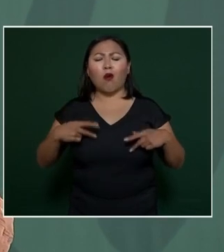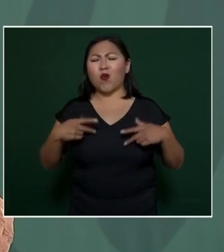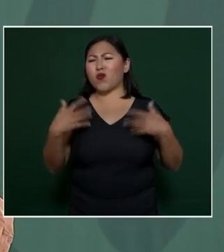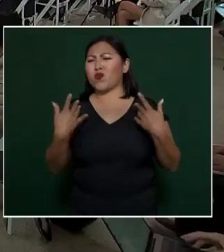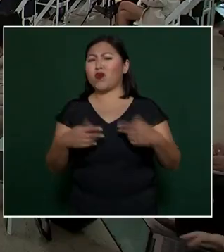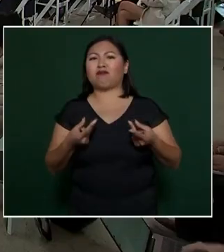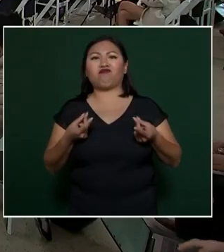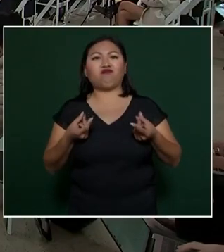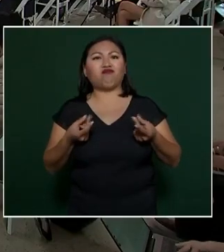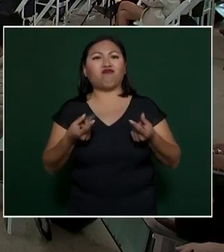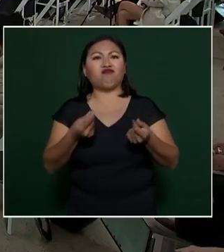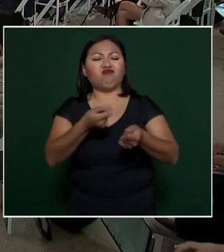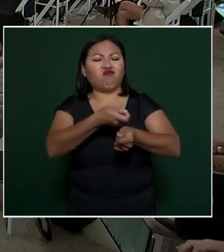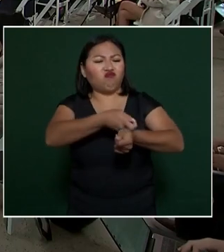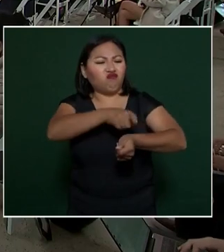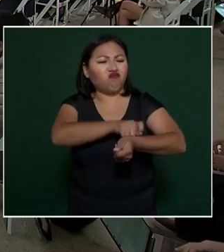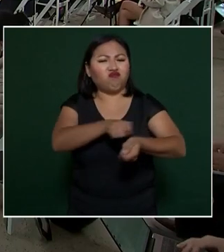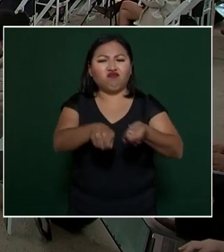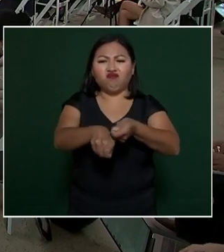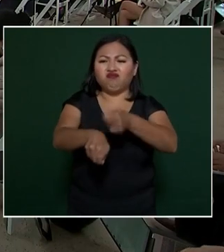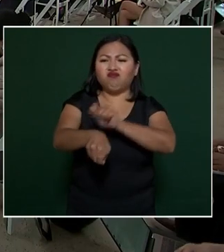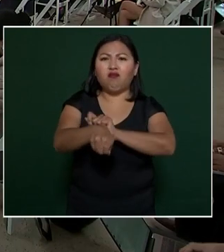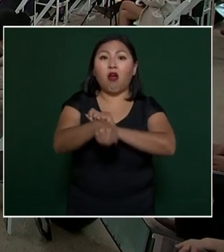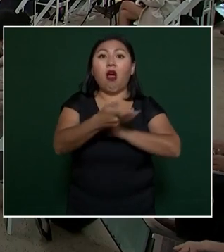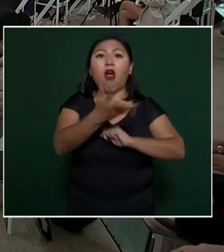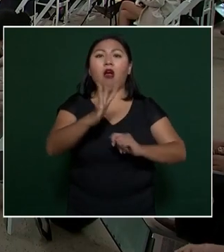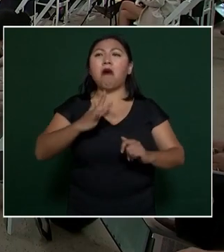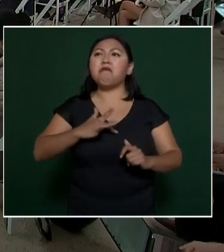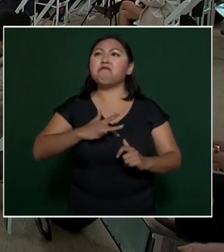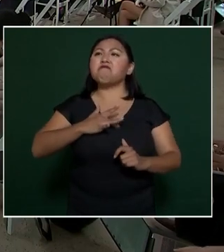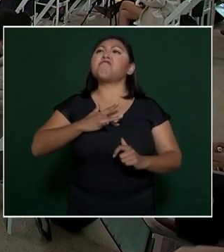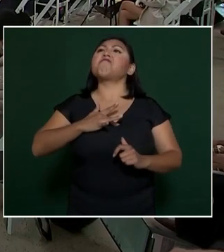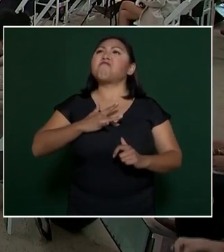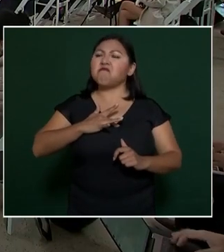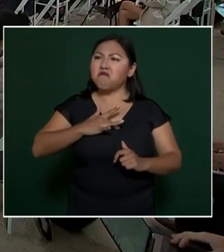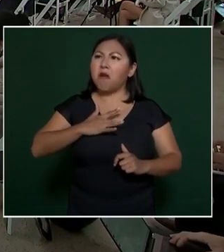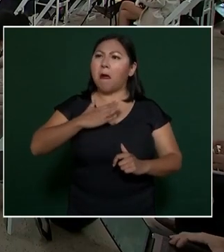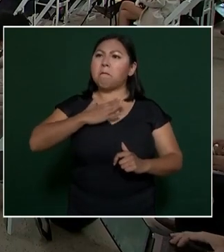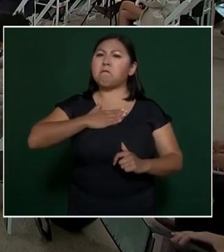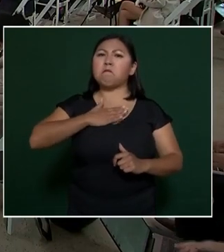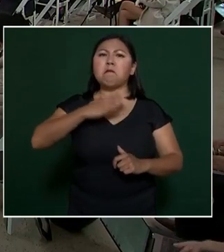trabajador un pueblo con vocación democrática